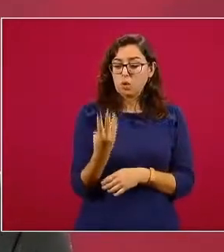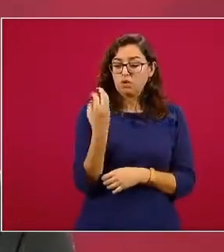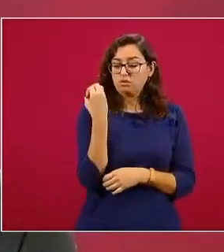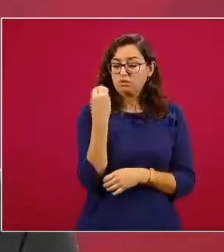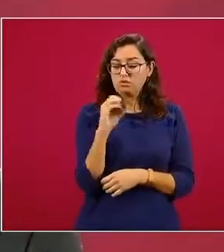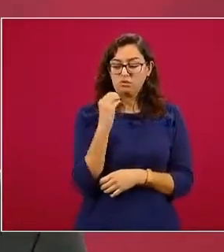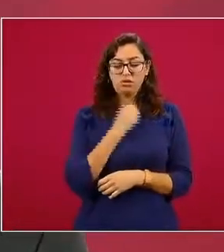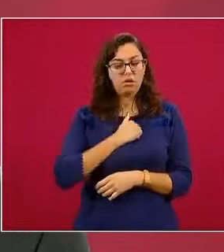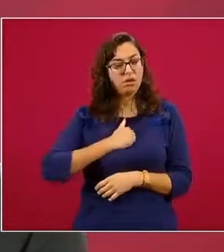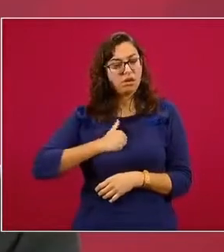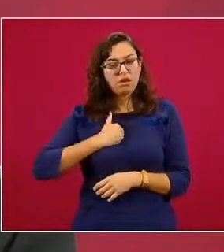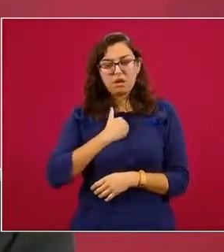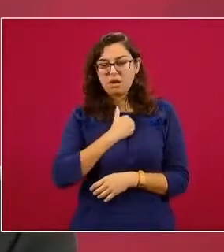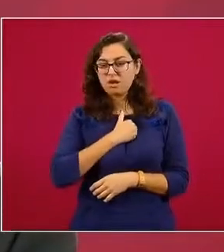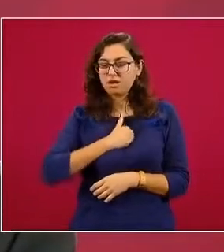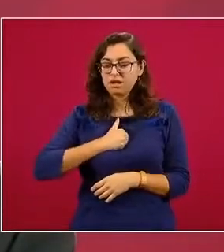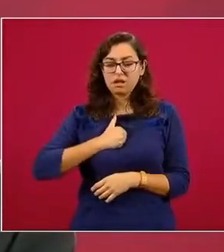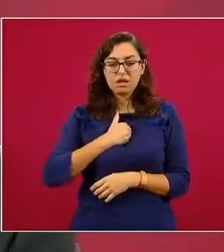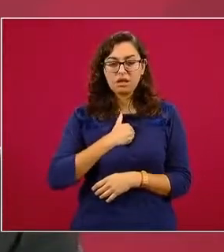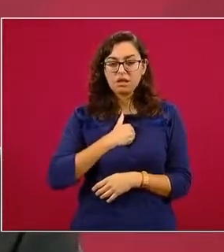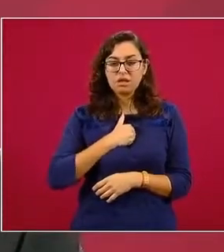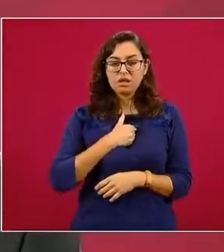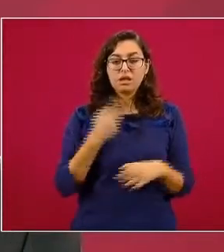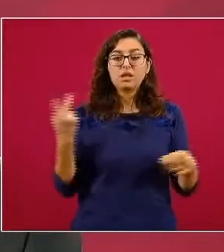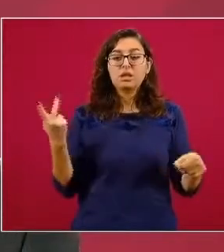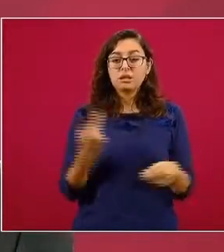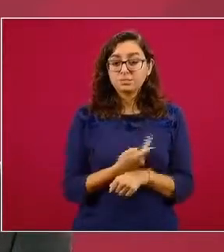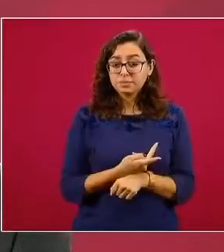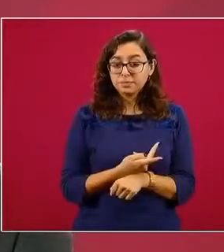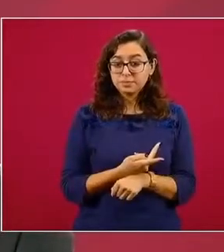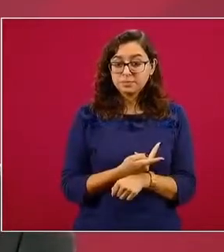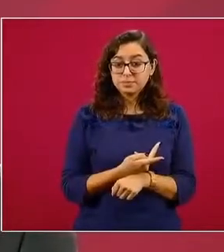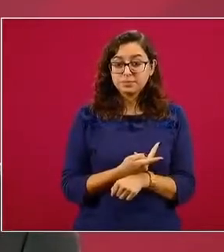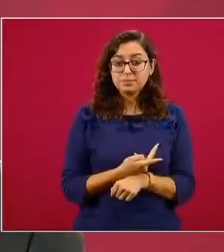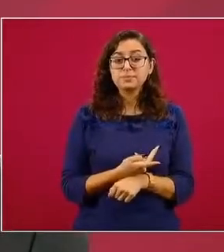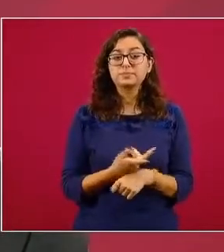octubre, en donde se concretó un